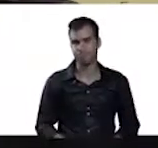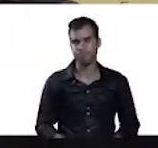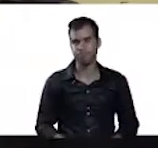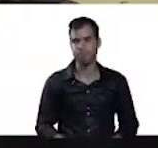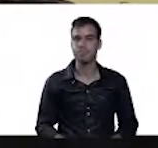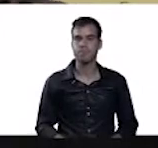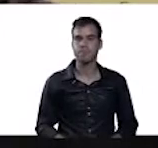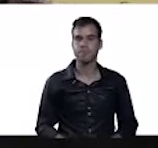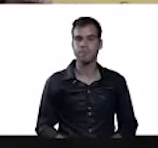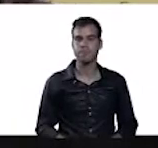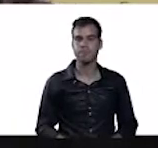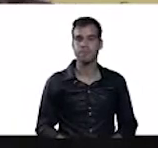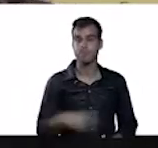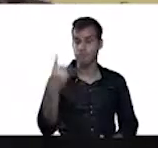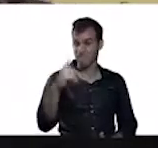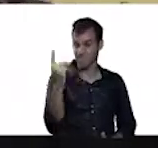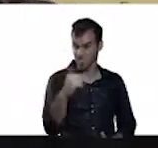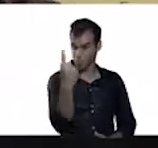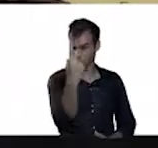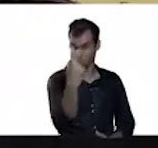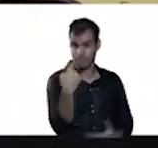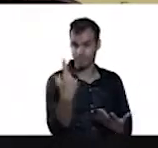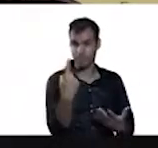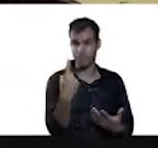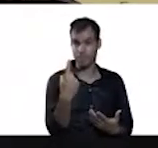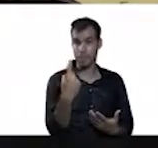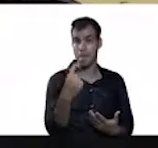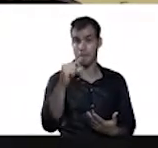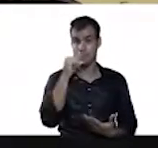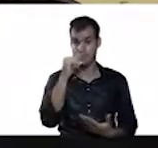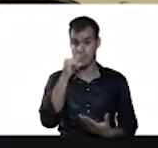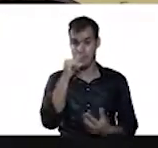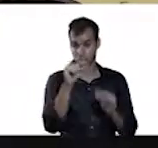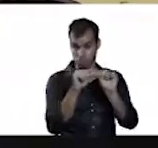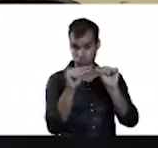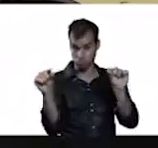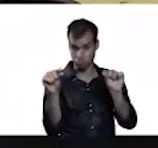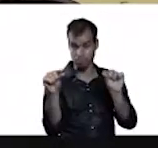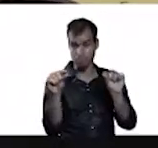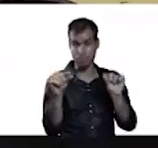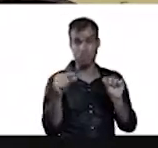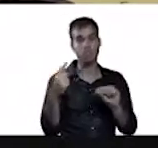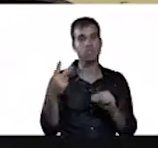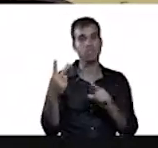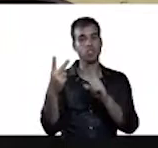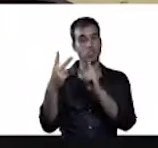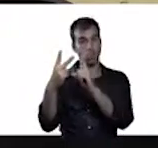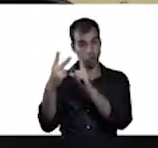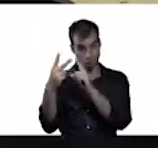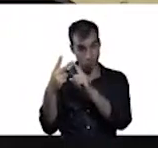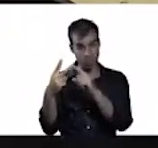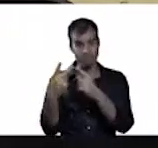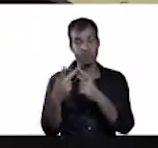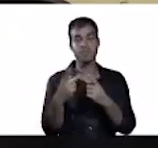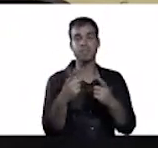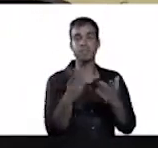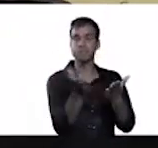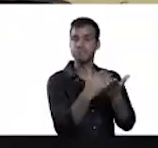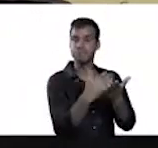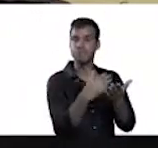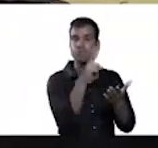La actividad 1, el inciso B, y la actividad 2 de la página